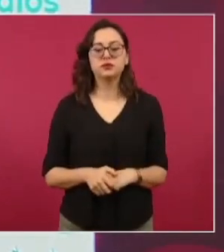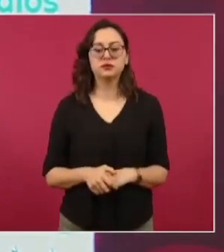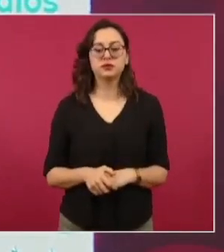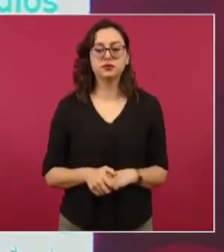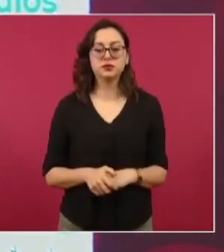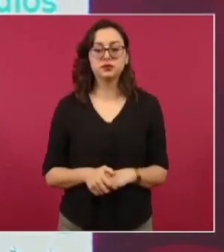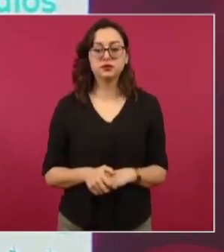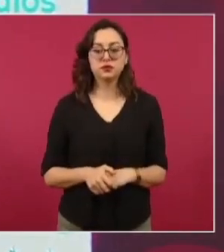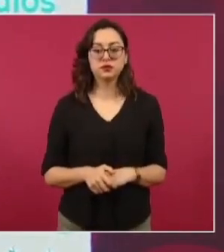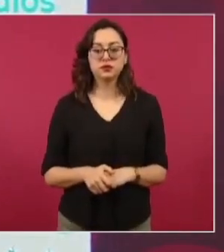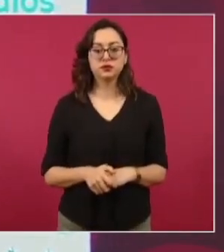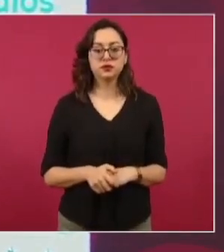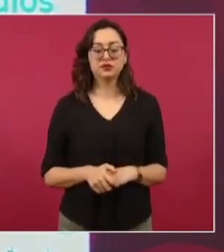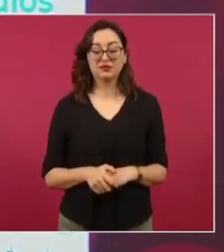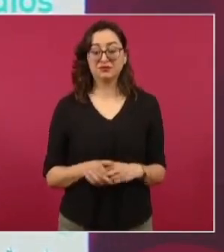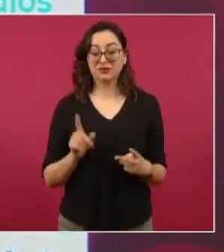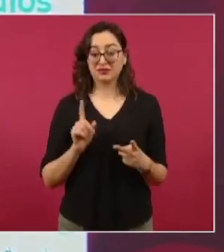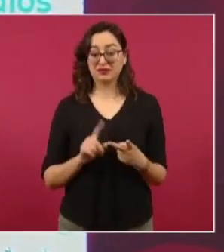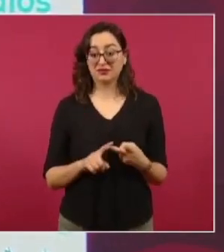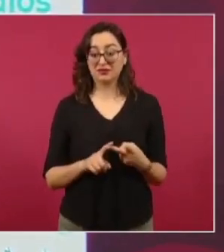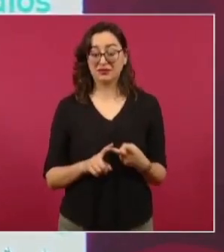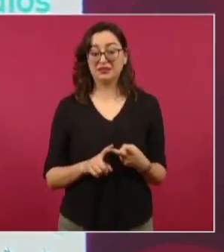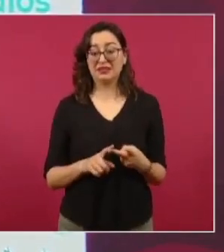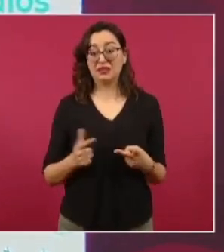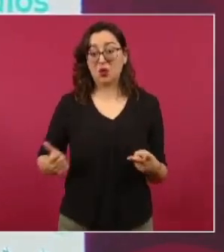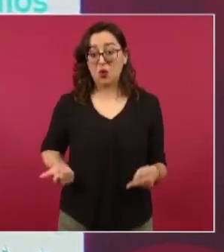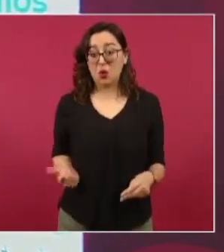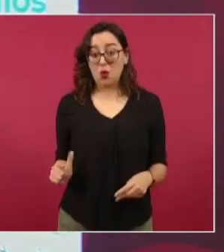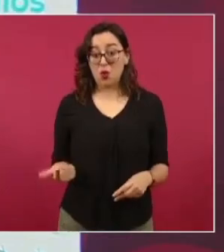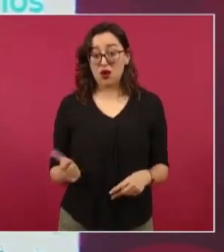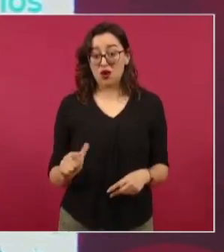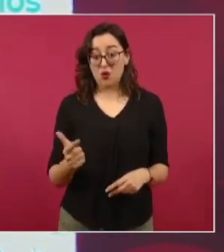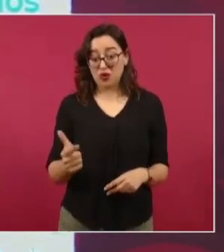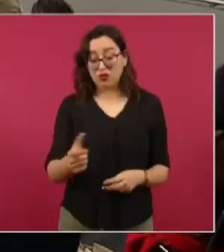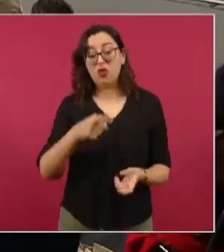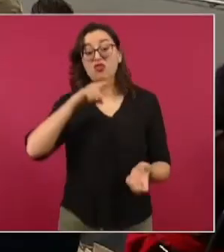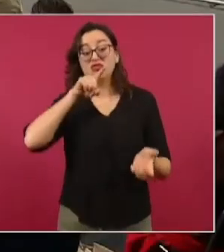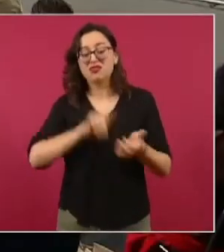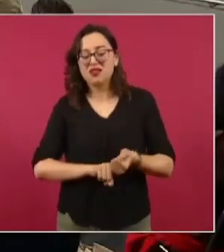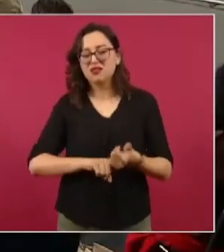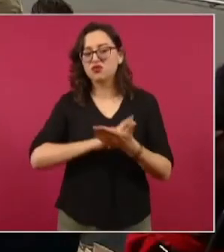pero lo de Guanajuato tiene que ver con consumo interno